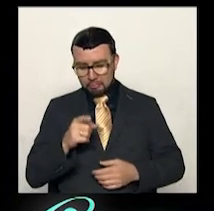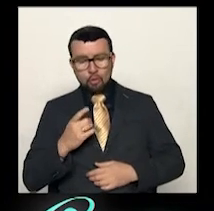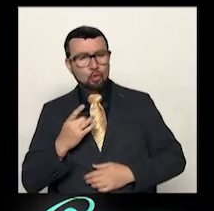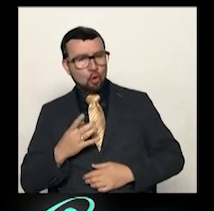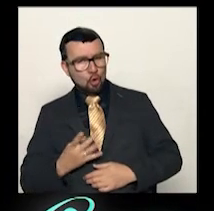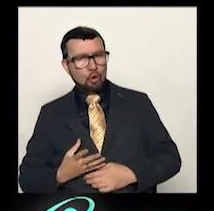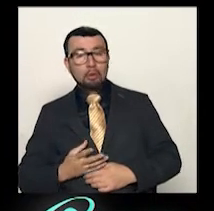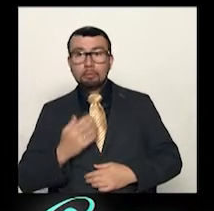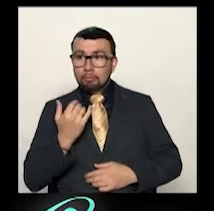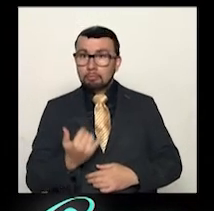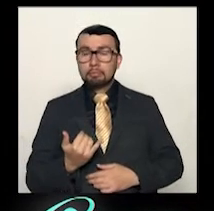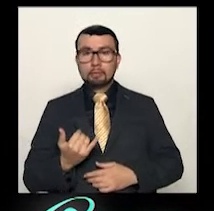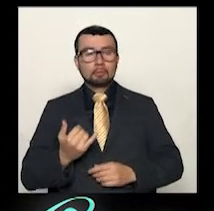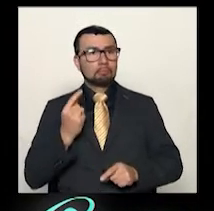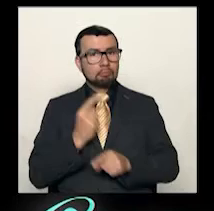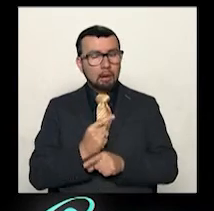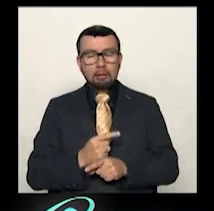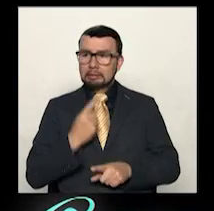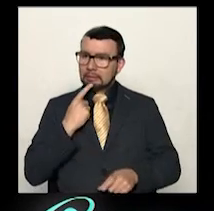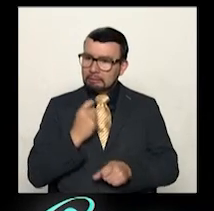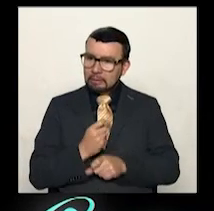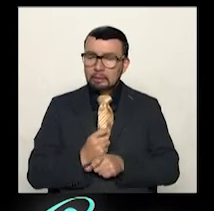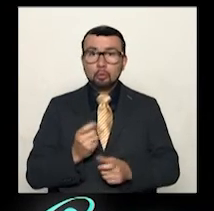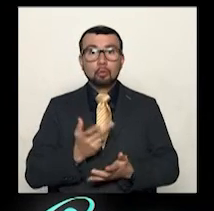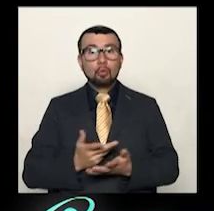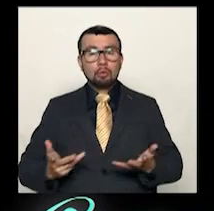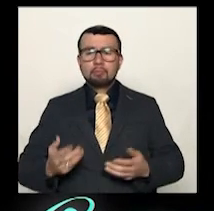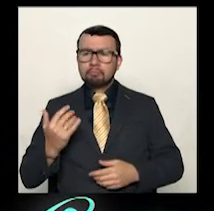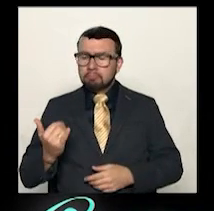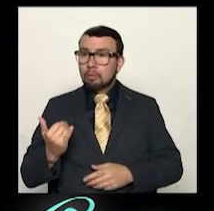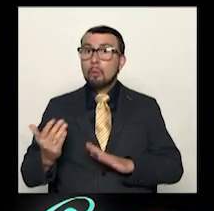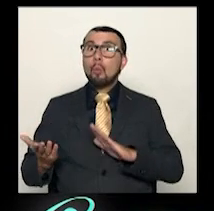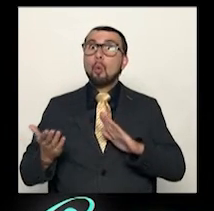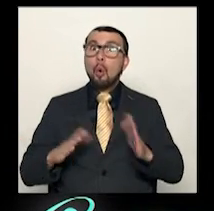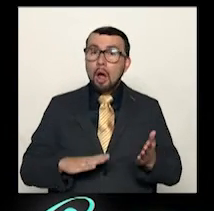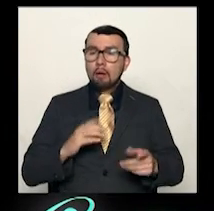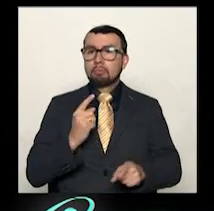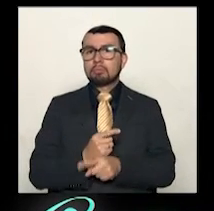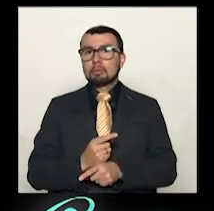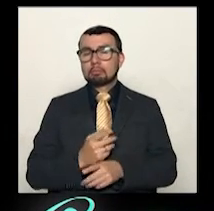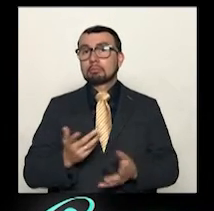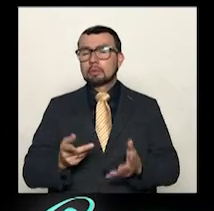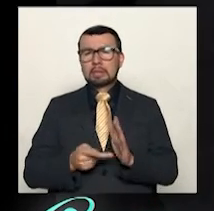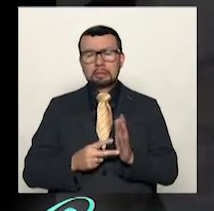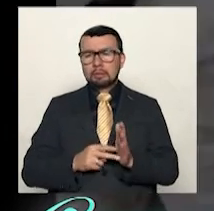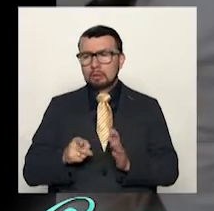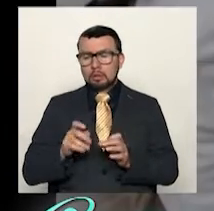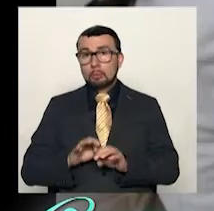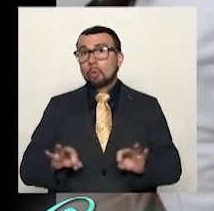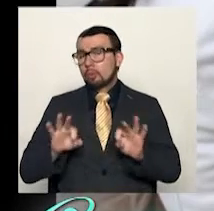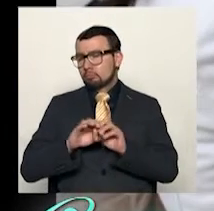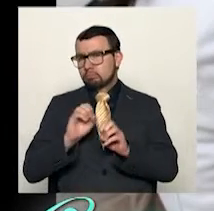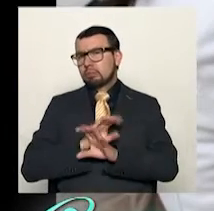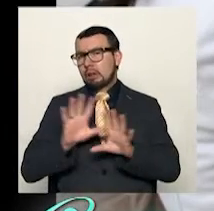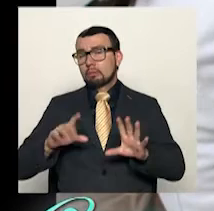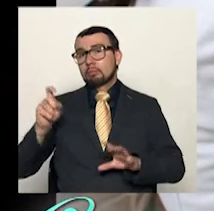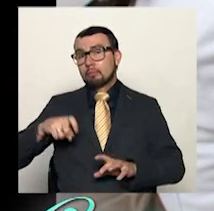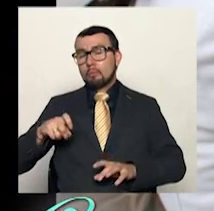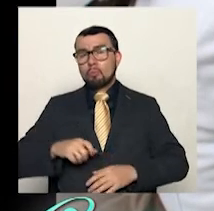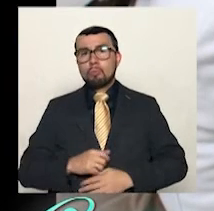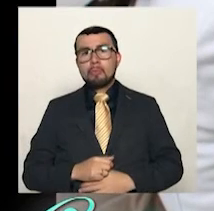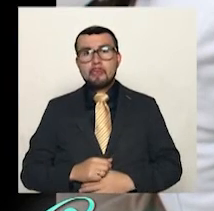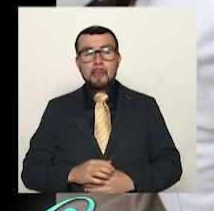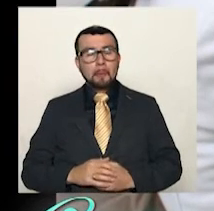una irritación, unas complicaciones que pueden llegar hasta la muerte. Entonces, pues es muy importante aclarar eso.